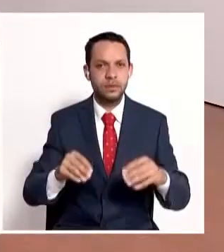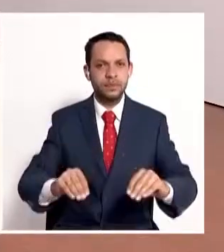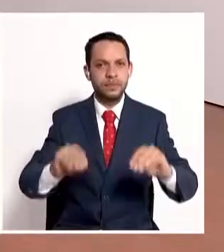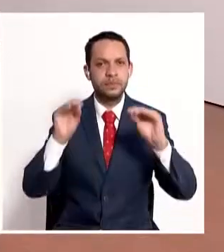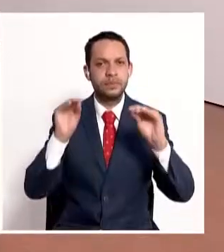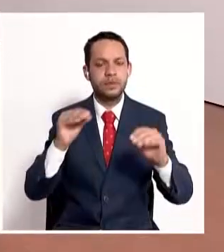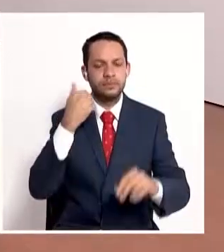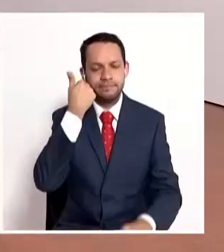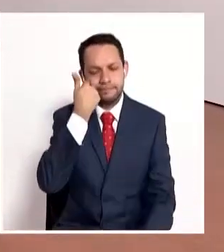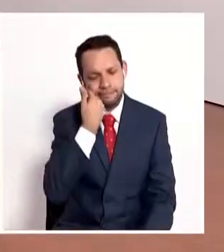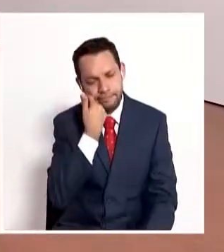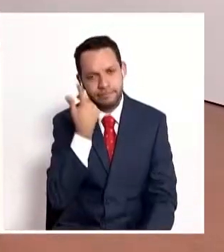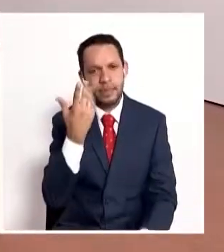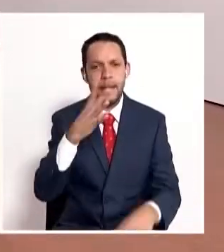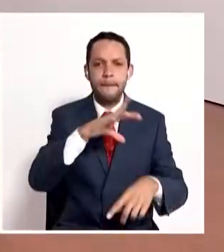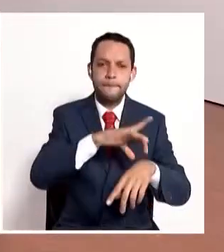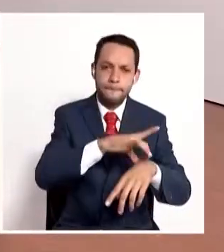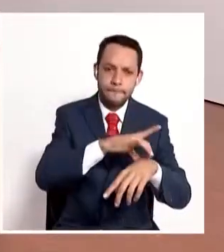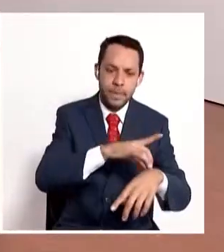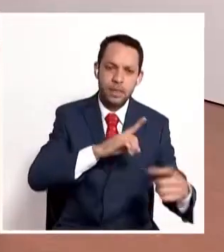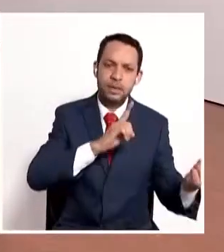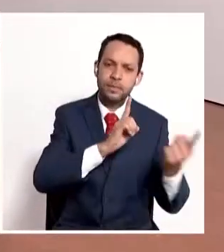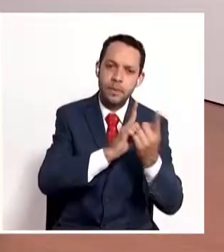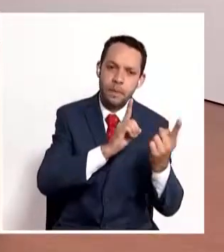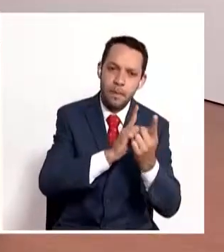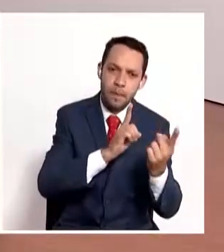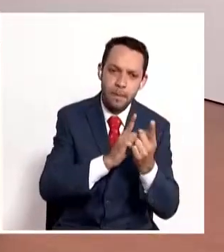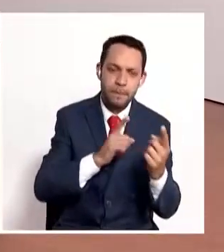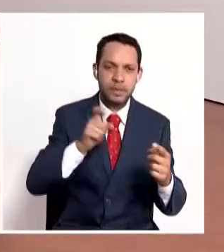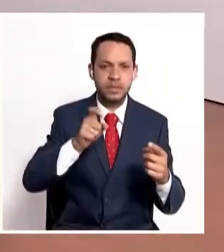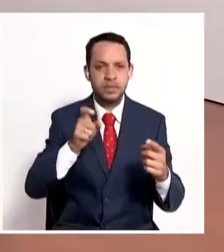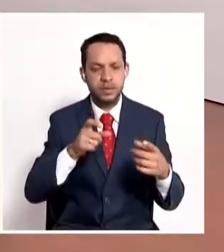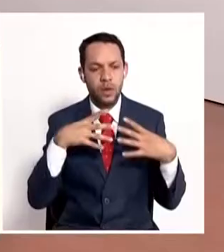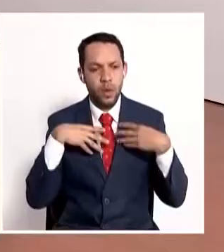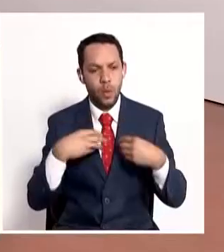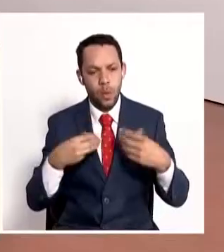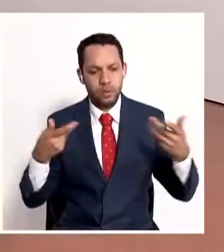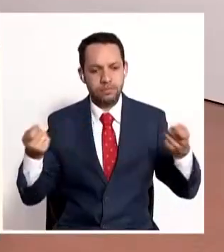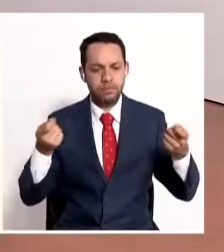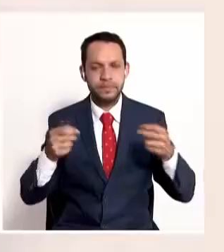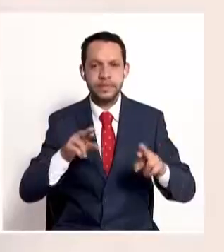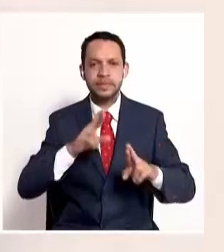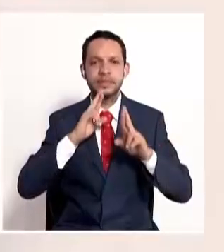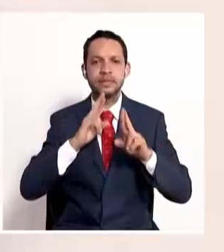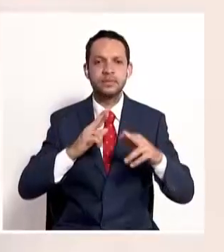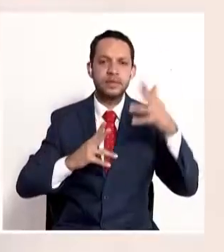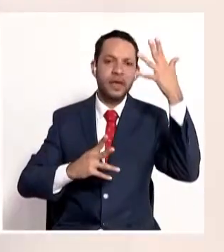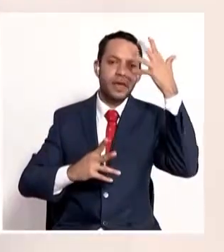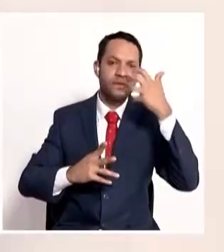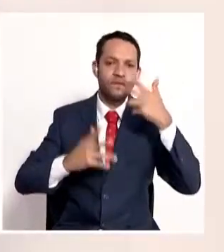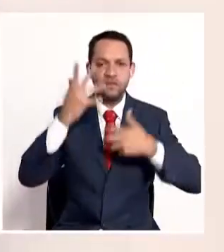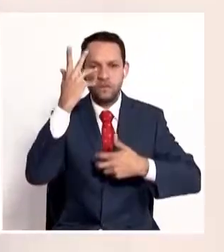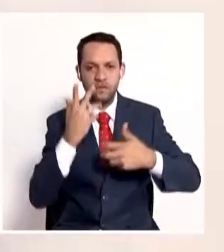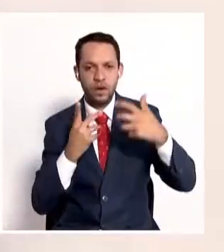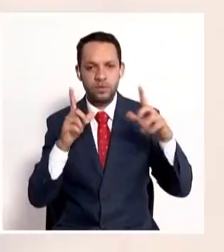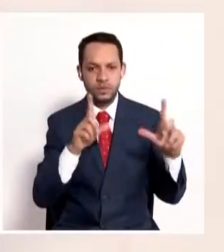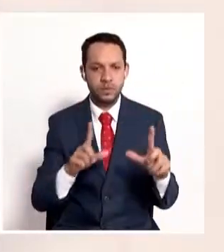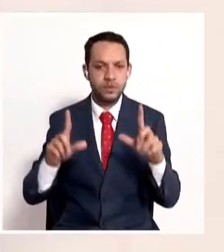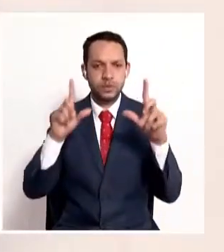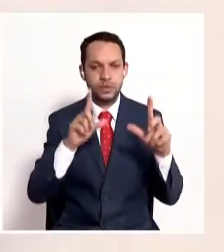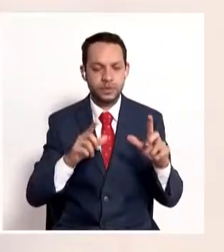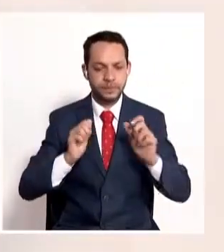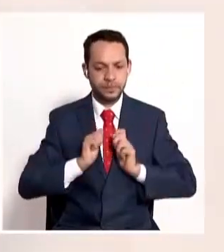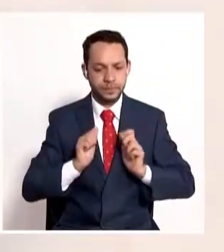vayan a consulta porque que nos dice a estamos bajo unos resultados de unos exámenes unos anticuerpos con